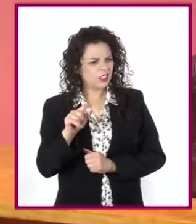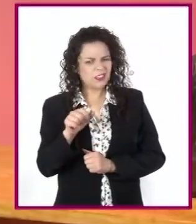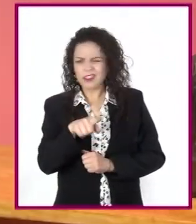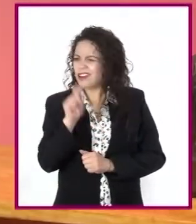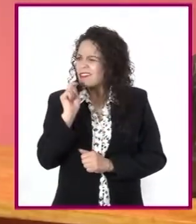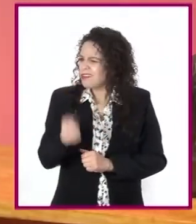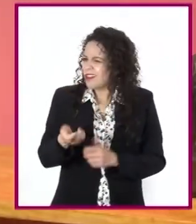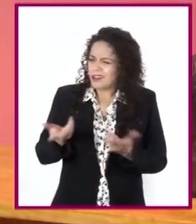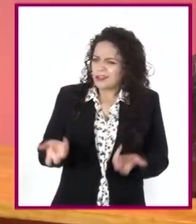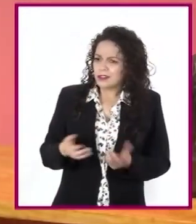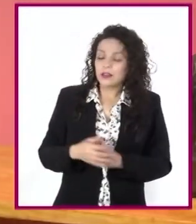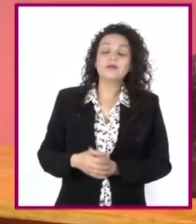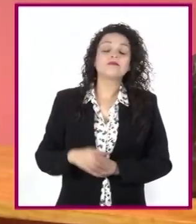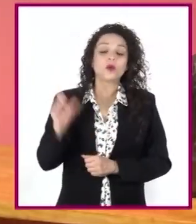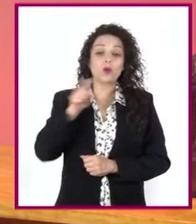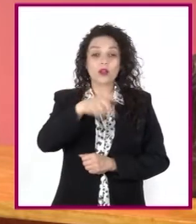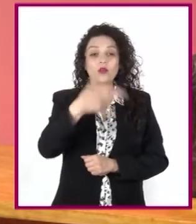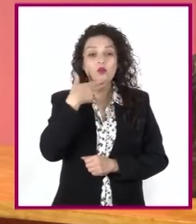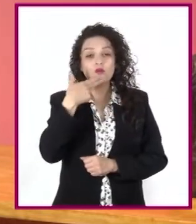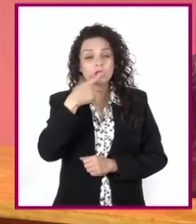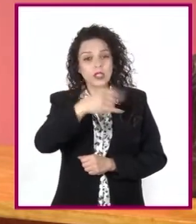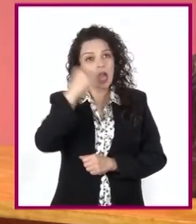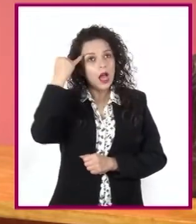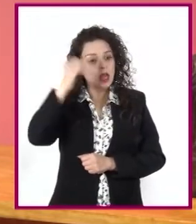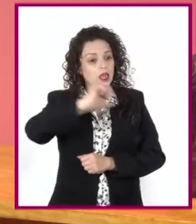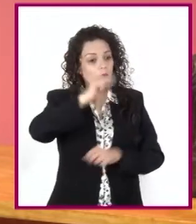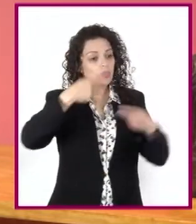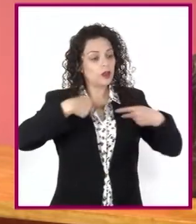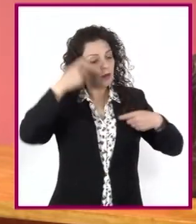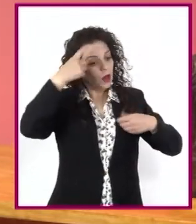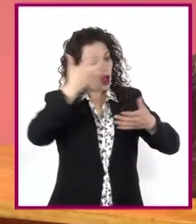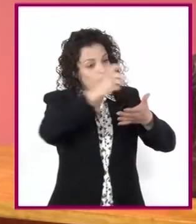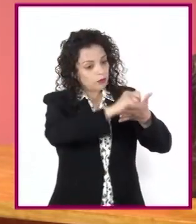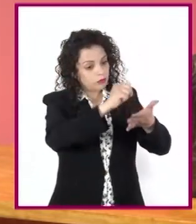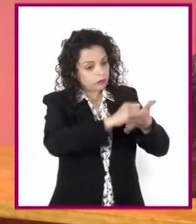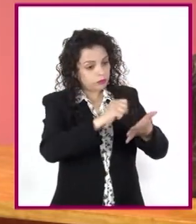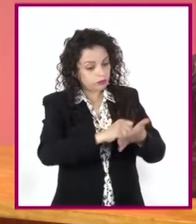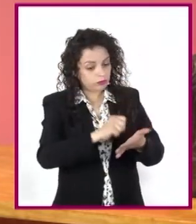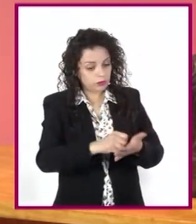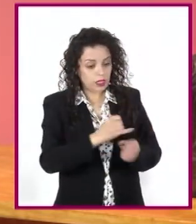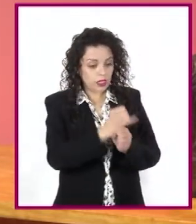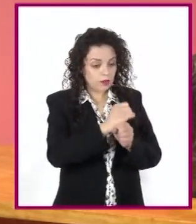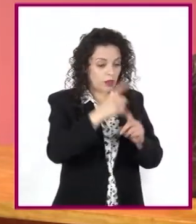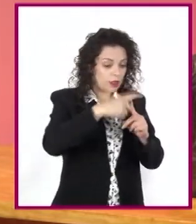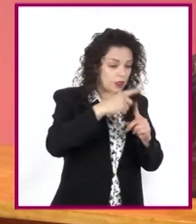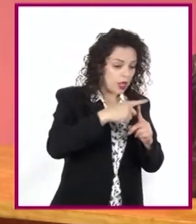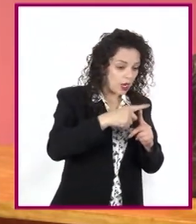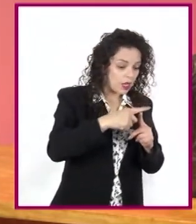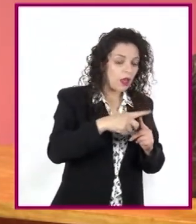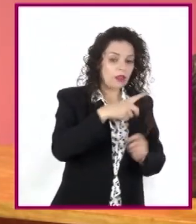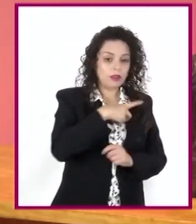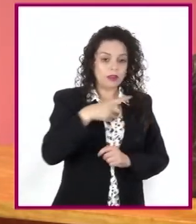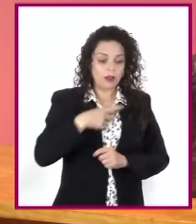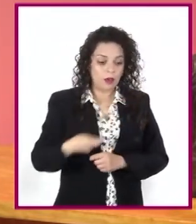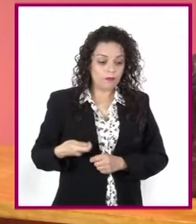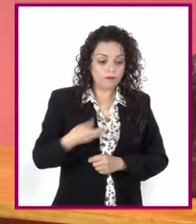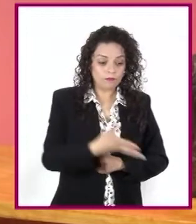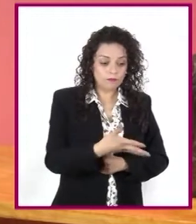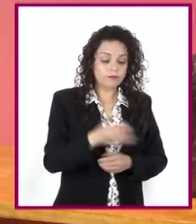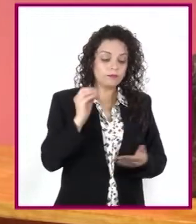cita? Cada vez que utilizamos ideas de otros autores en nuestros trabajos de investigación, se les debe dar